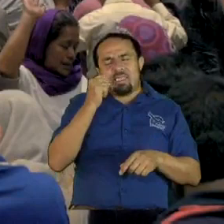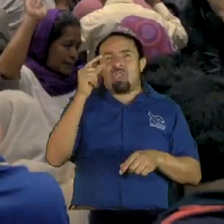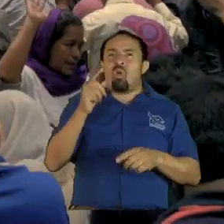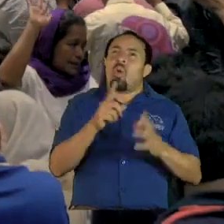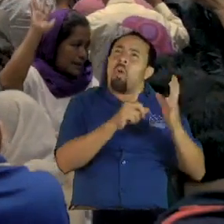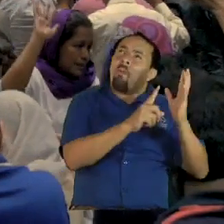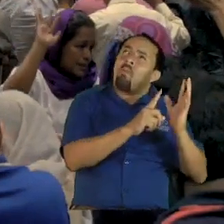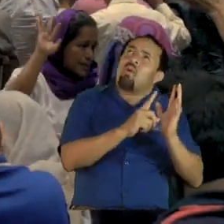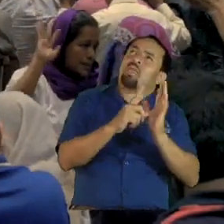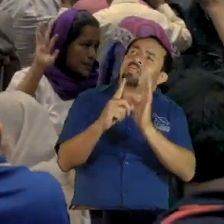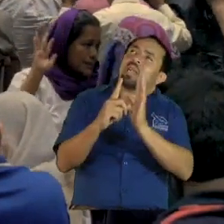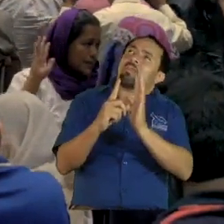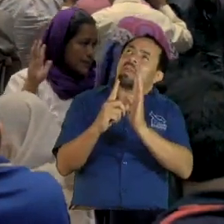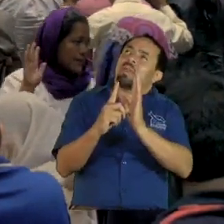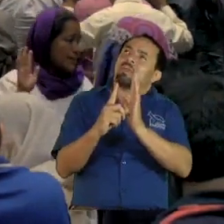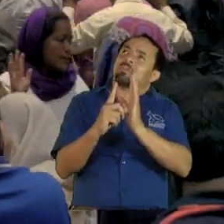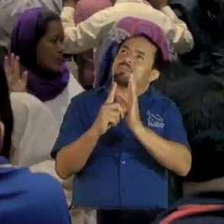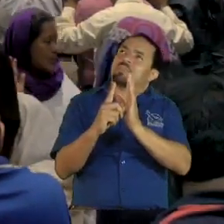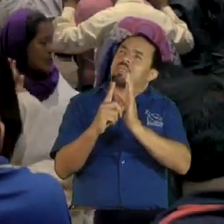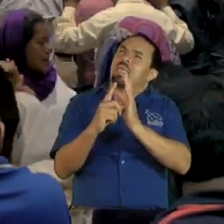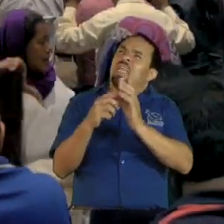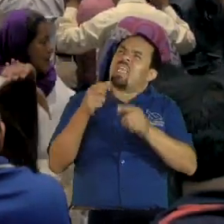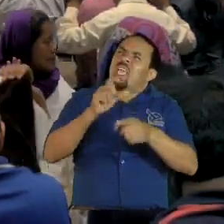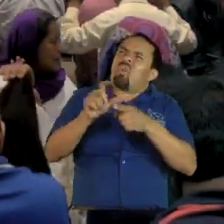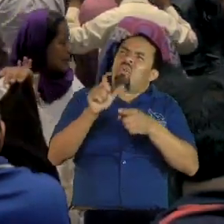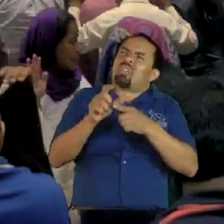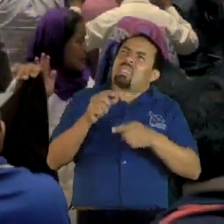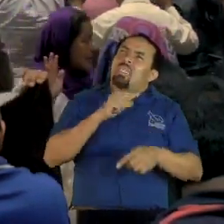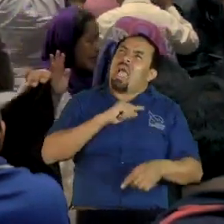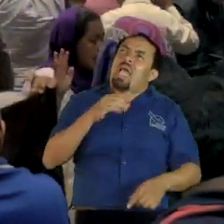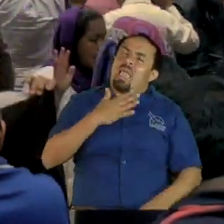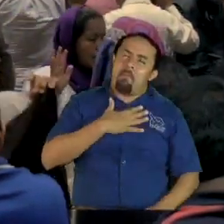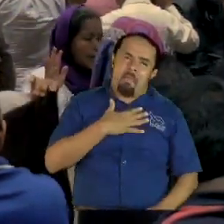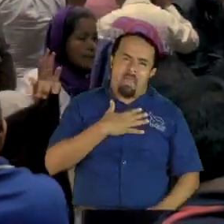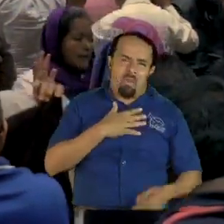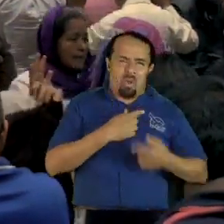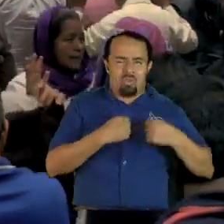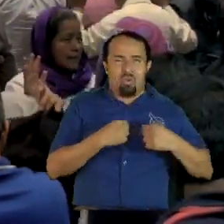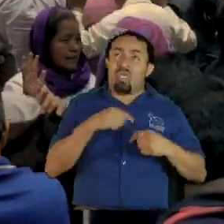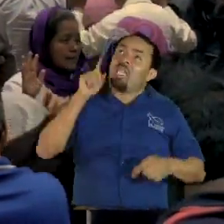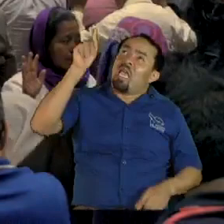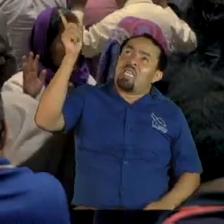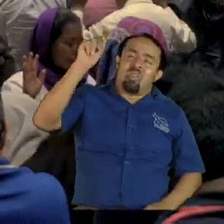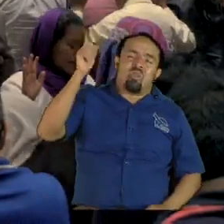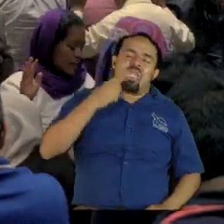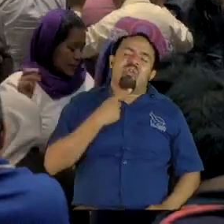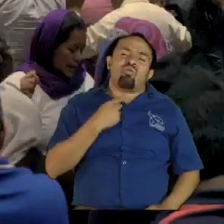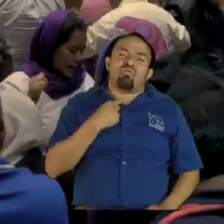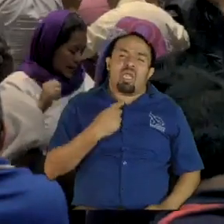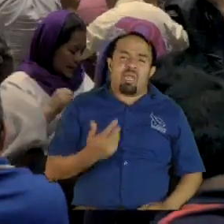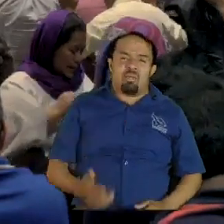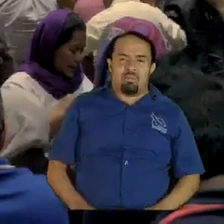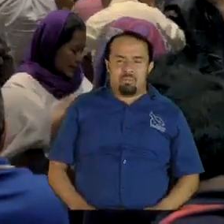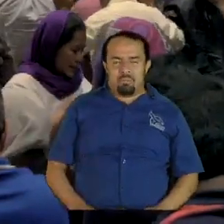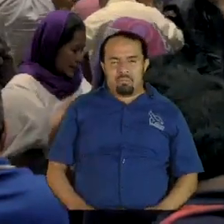muéstrame. Muéstrame qué cosas hay en mí que a ti no te agradan.